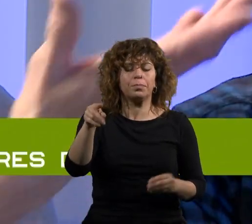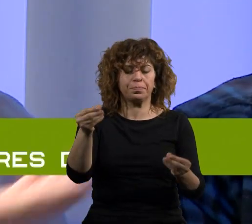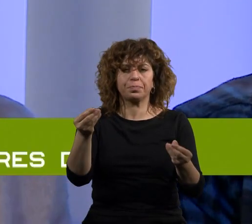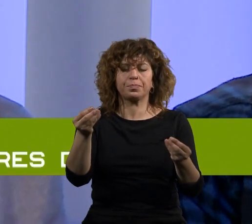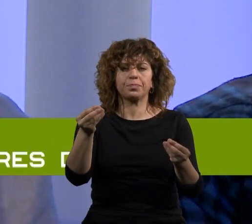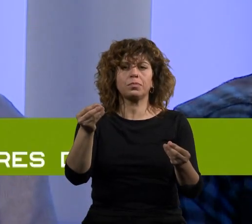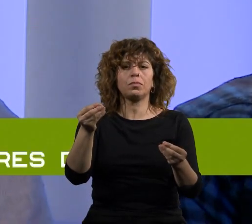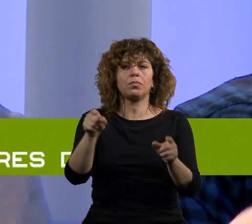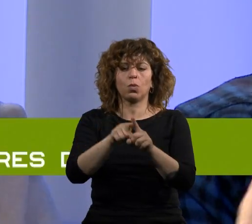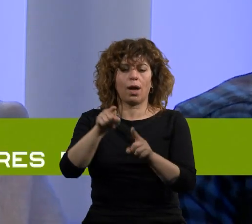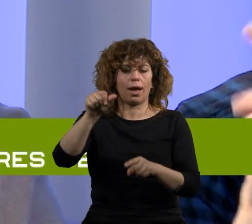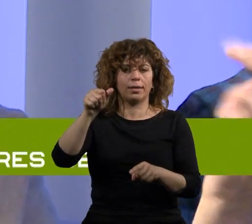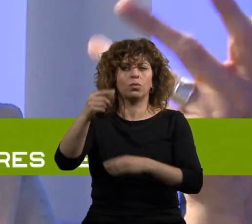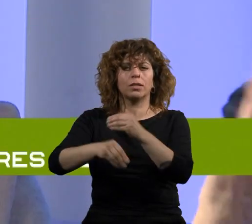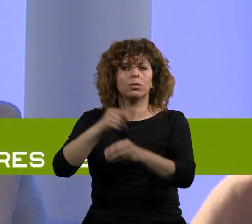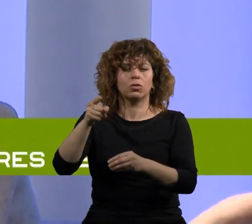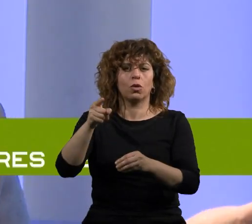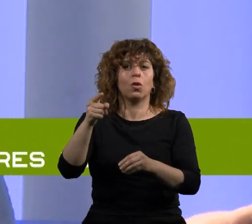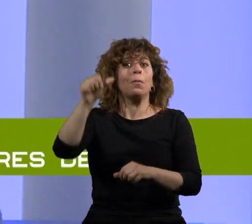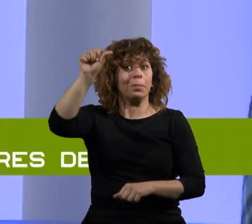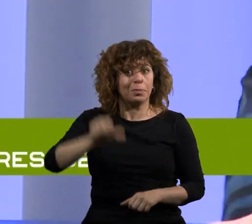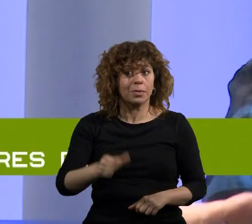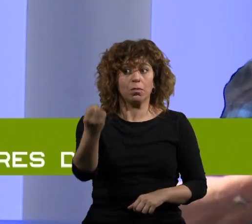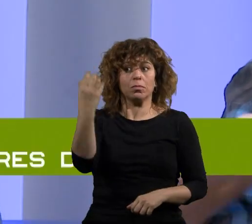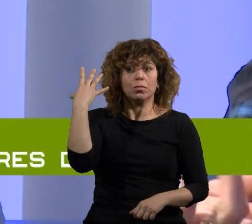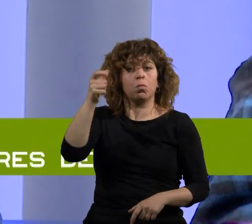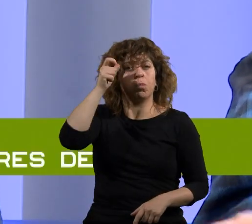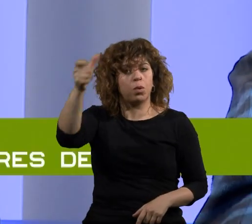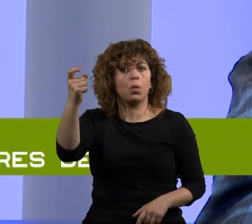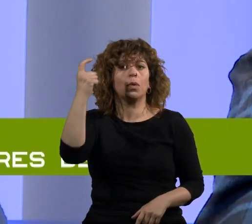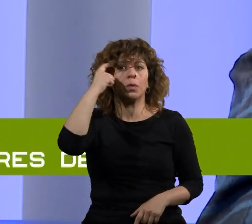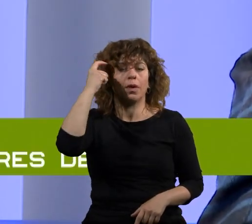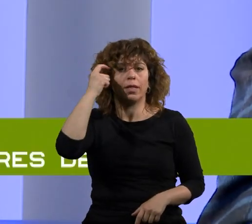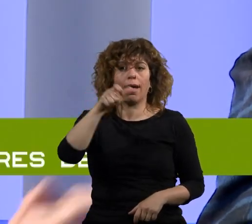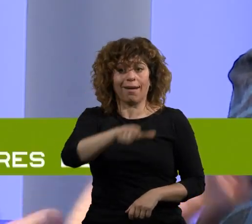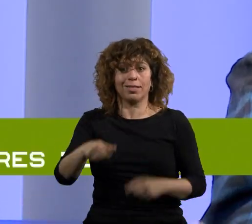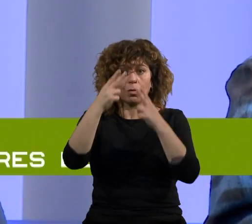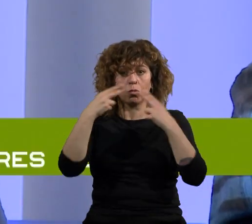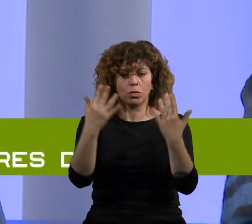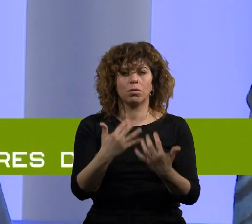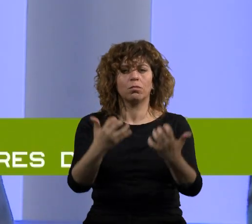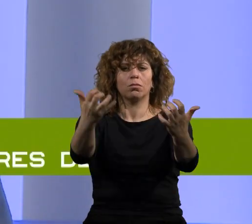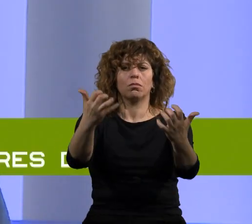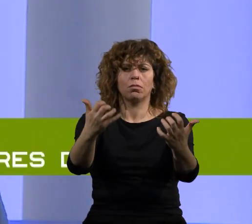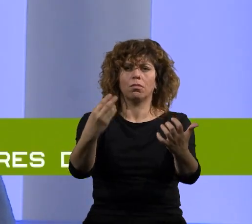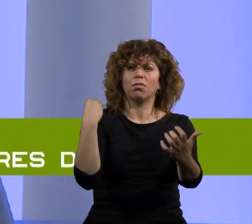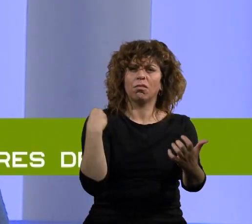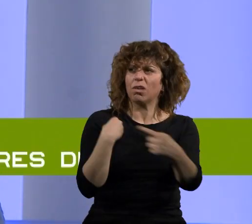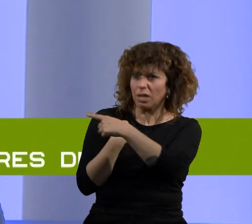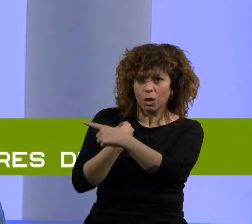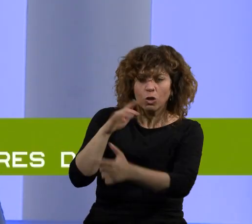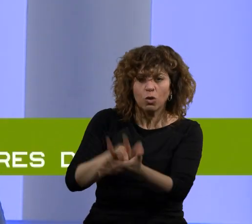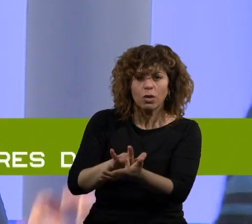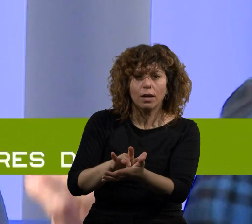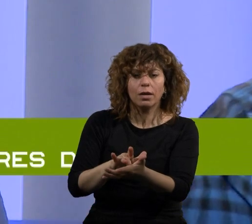la filmación, perdón, la proyección sí. en Badarán, la gente te decía, ay, esto pasa, lo que os decía antes. Y yo les